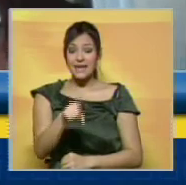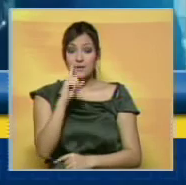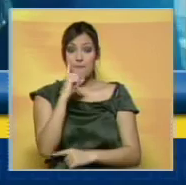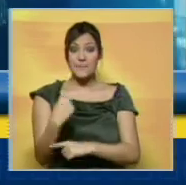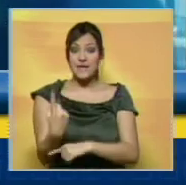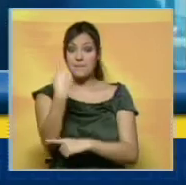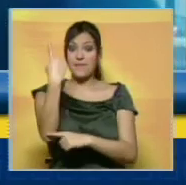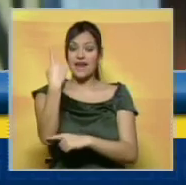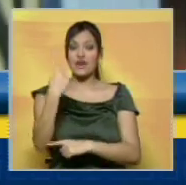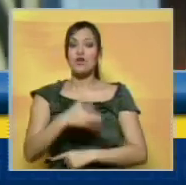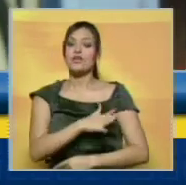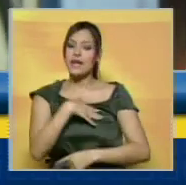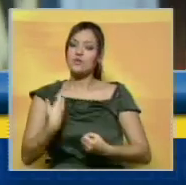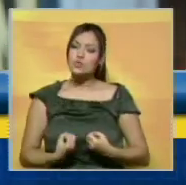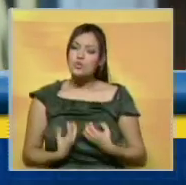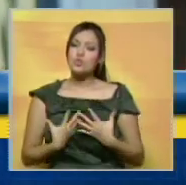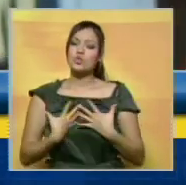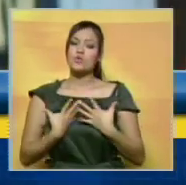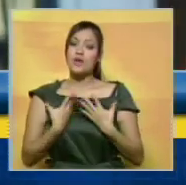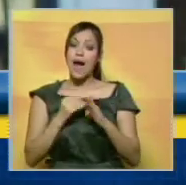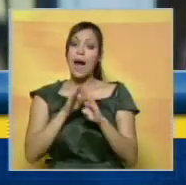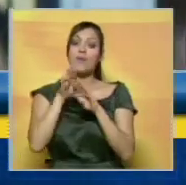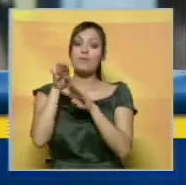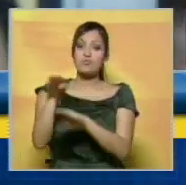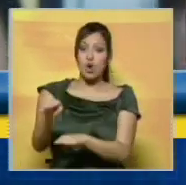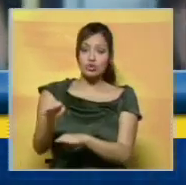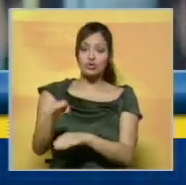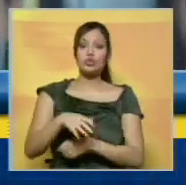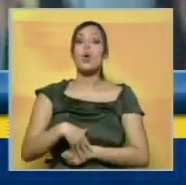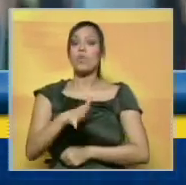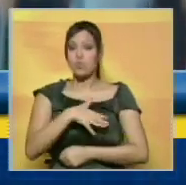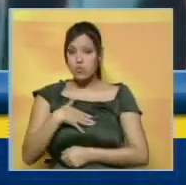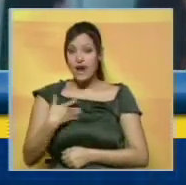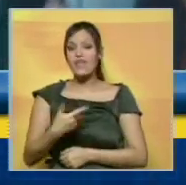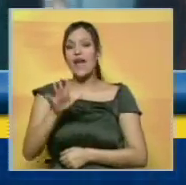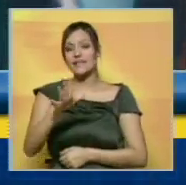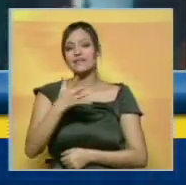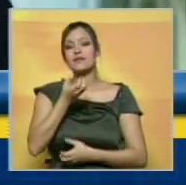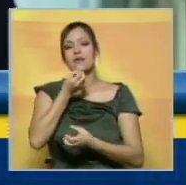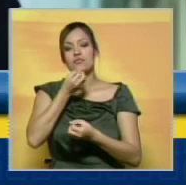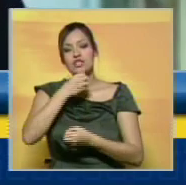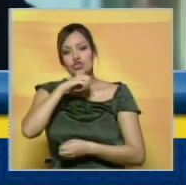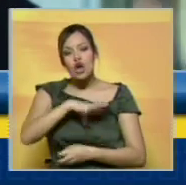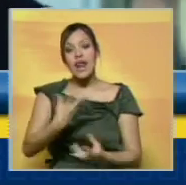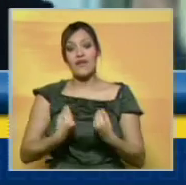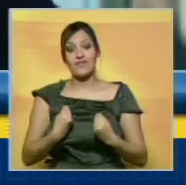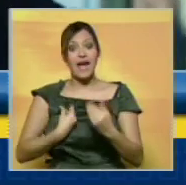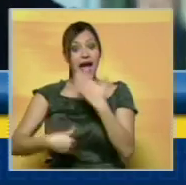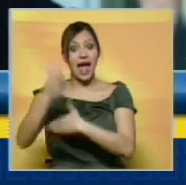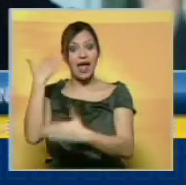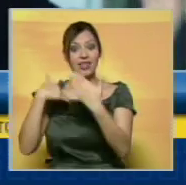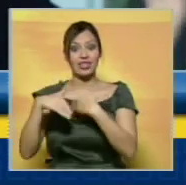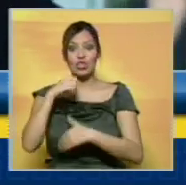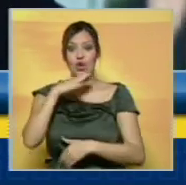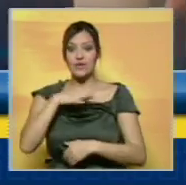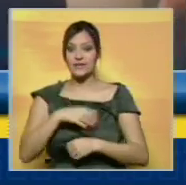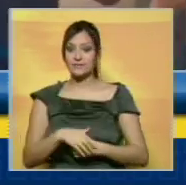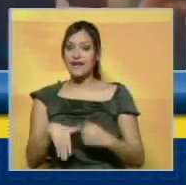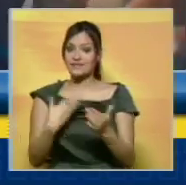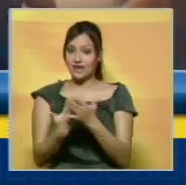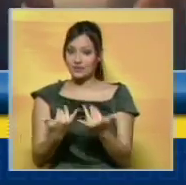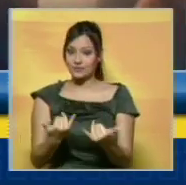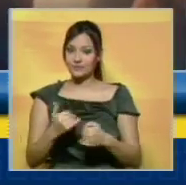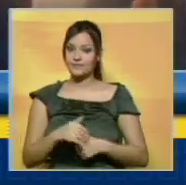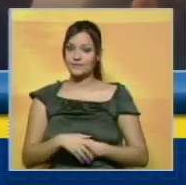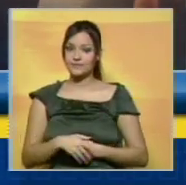primeros pilares de inspiración y apoyo para encauzar su carrera para ese entonces. Yo prefiero